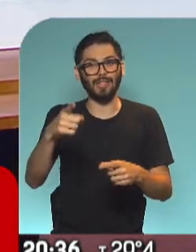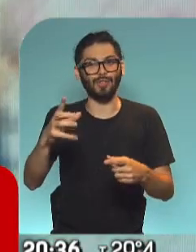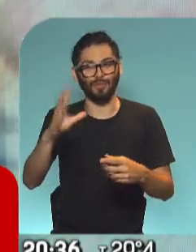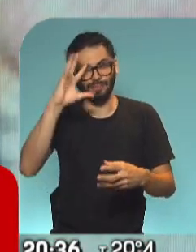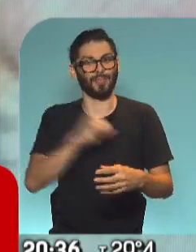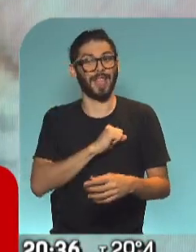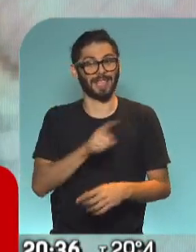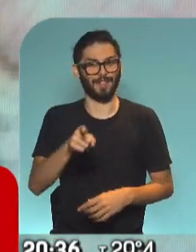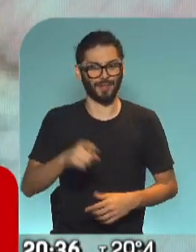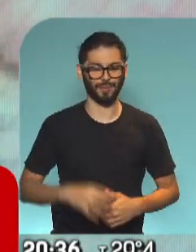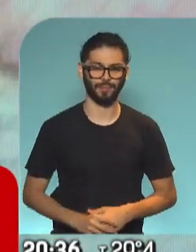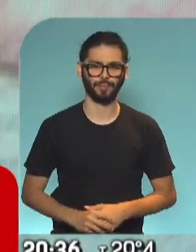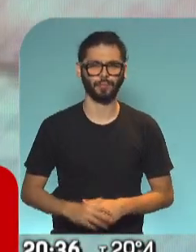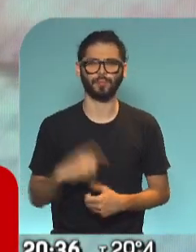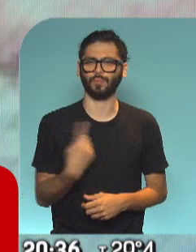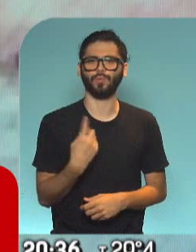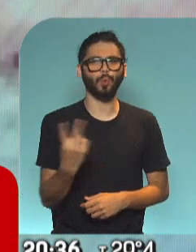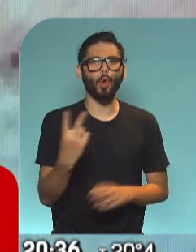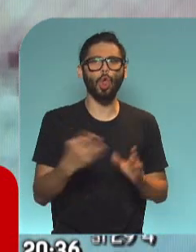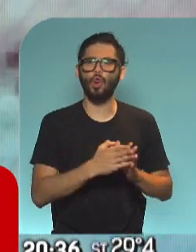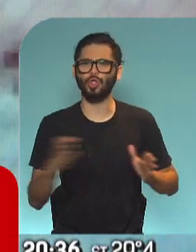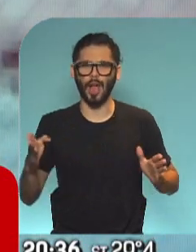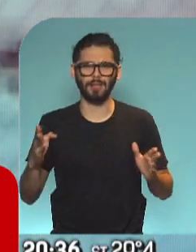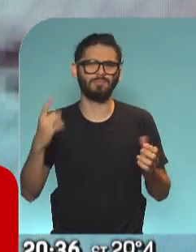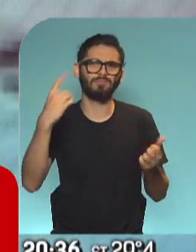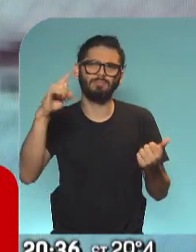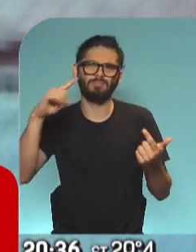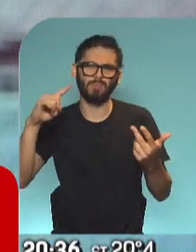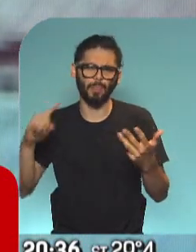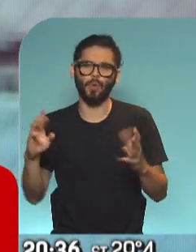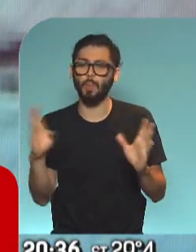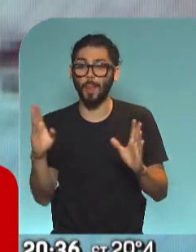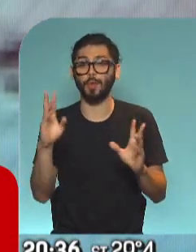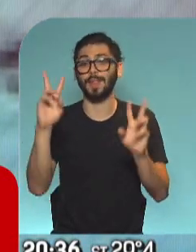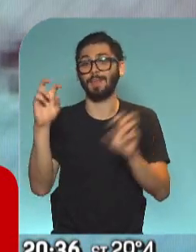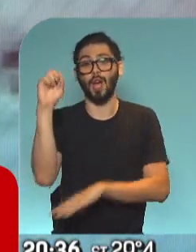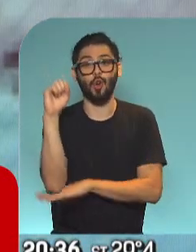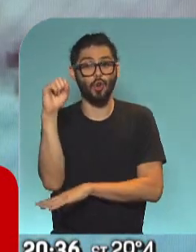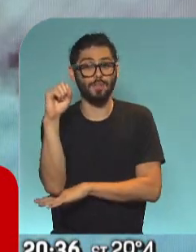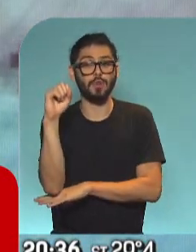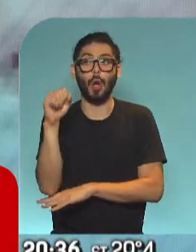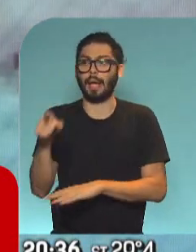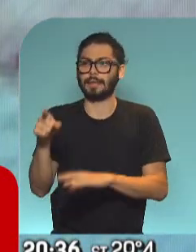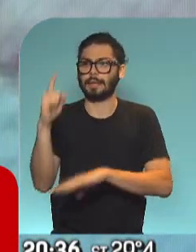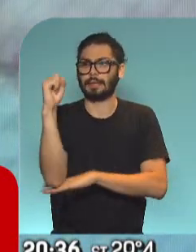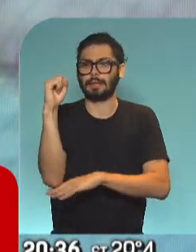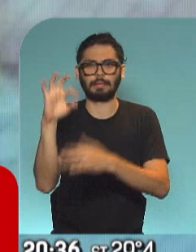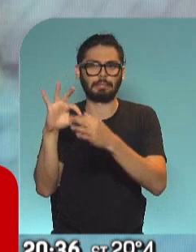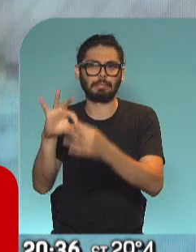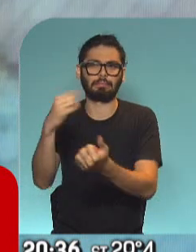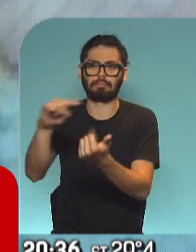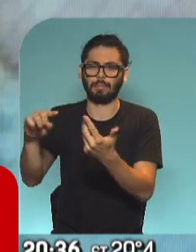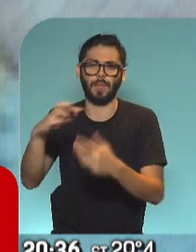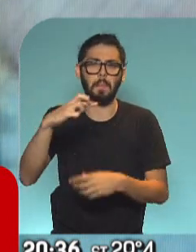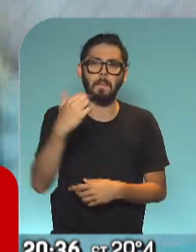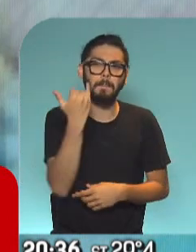nuestros enfoques en estas 2 horas tendremos distintas aristas. En el momento tocaremos lo económico, y en lo económico hay tantos rubros. Están las pymes, están las